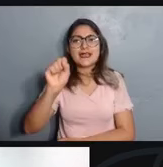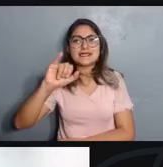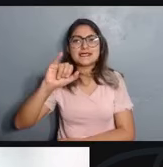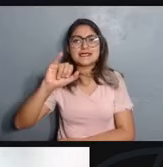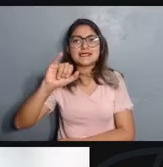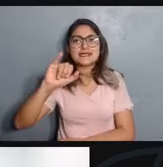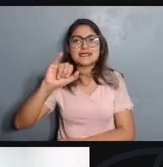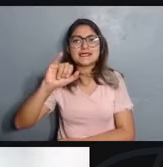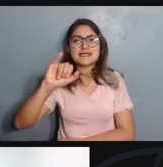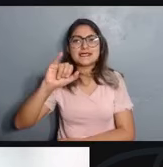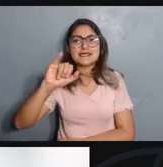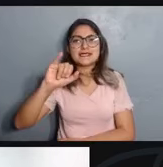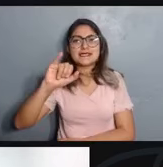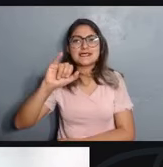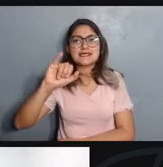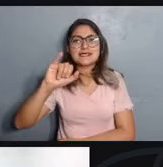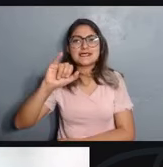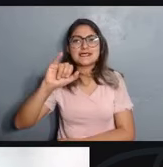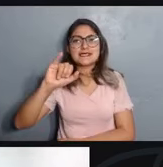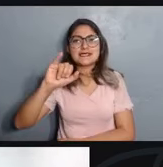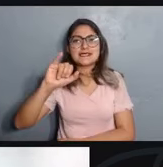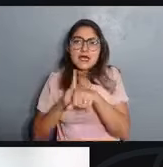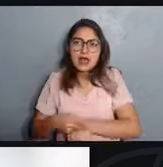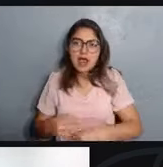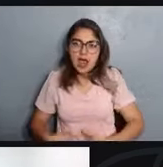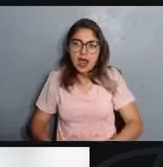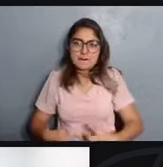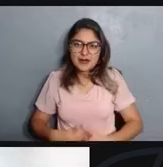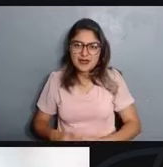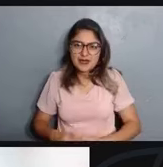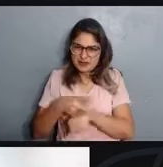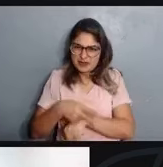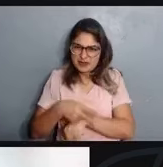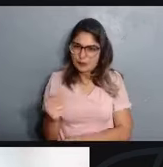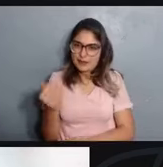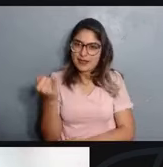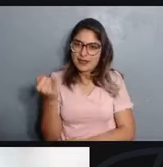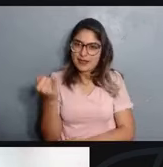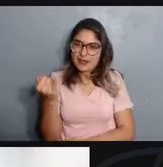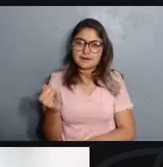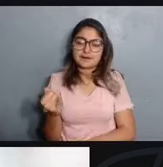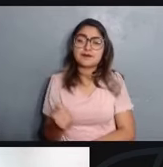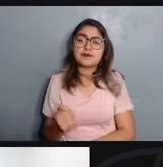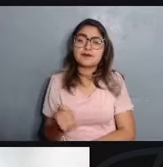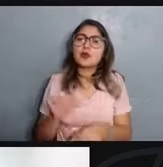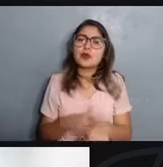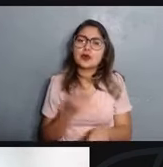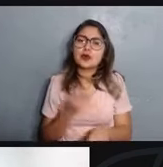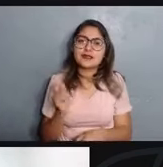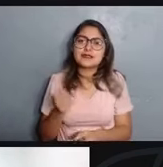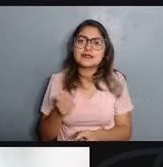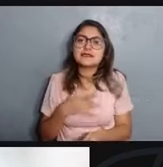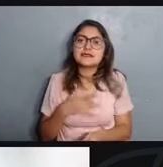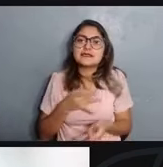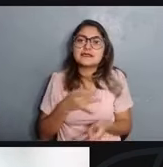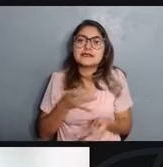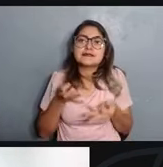dando justamente por esta necesidad con esta falta de contacto físico que se